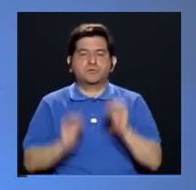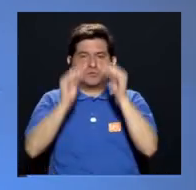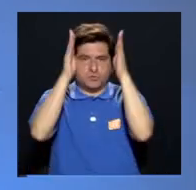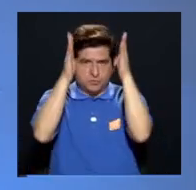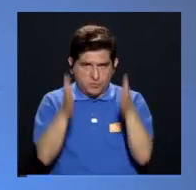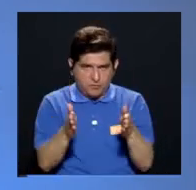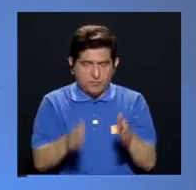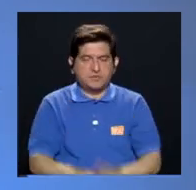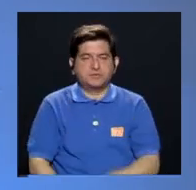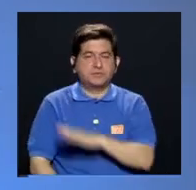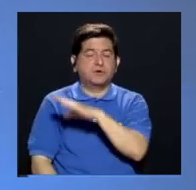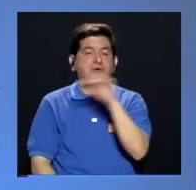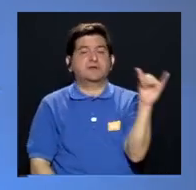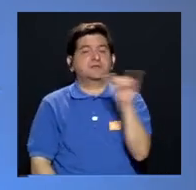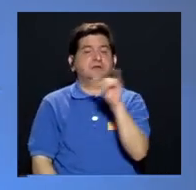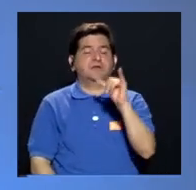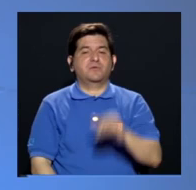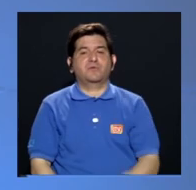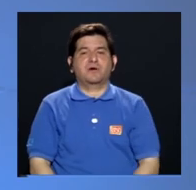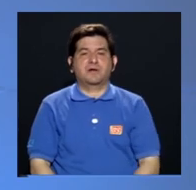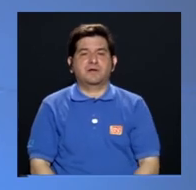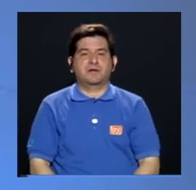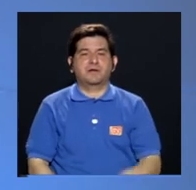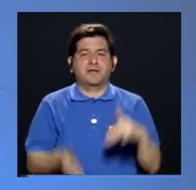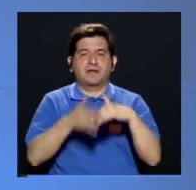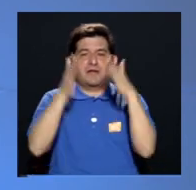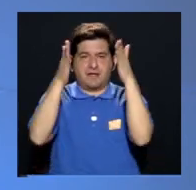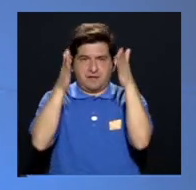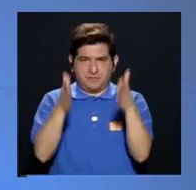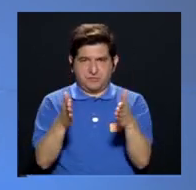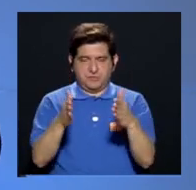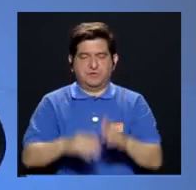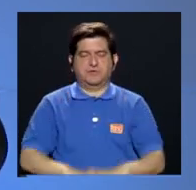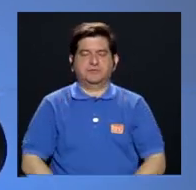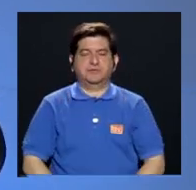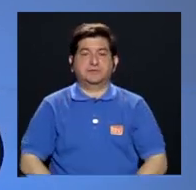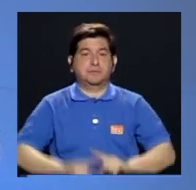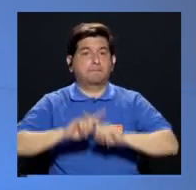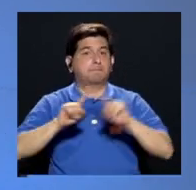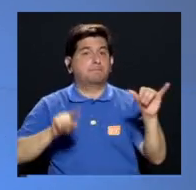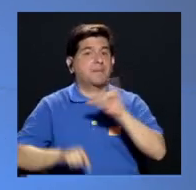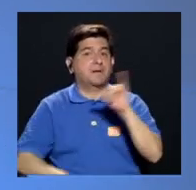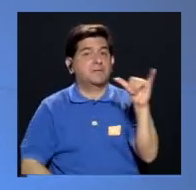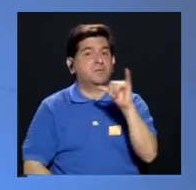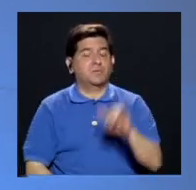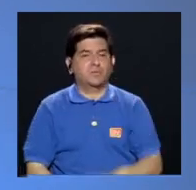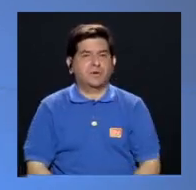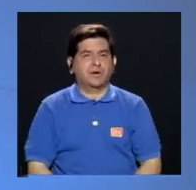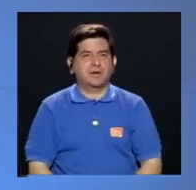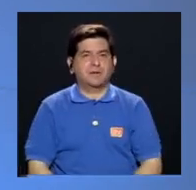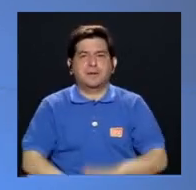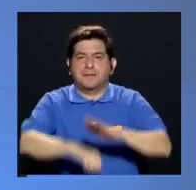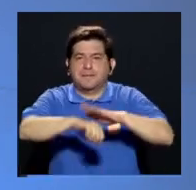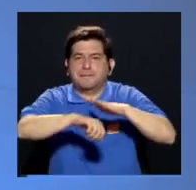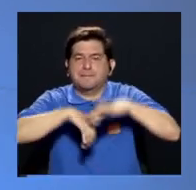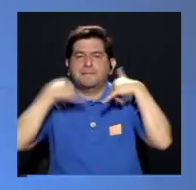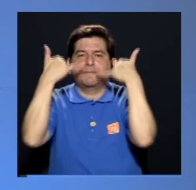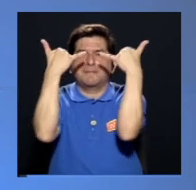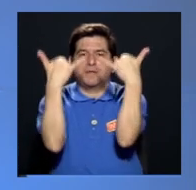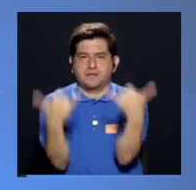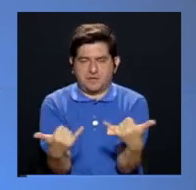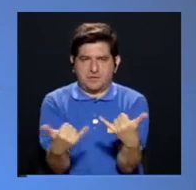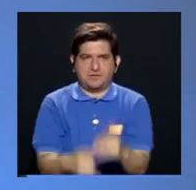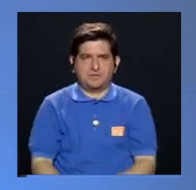docente y también de nuestro estudiantado, pero también ha provocado ya